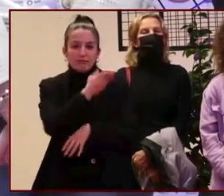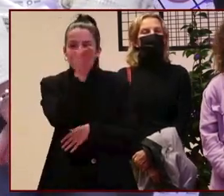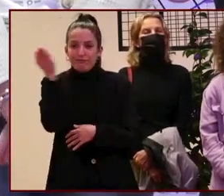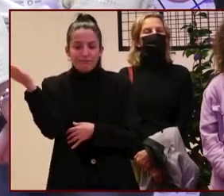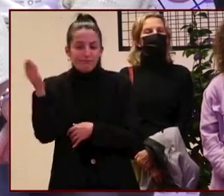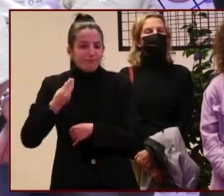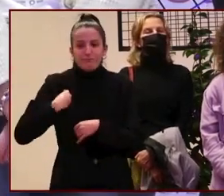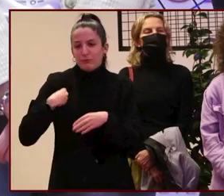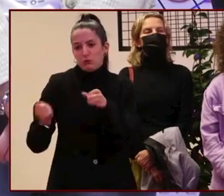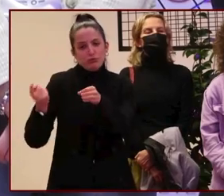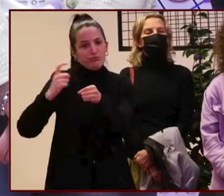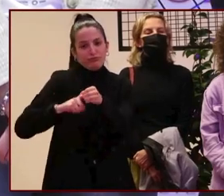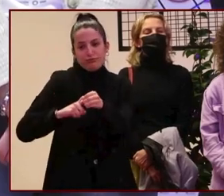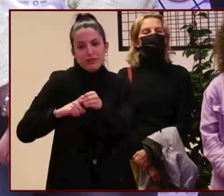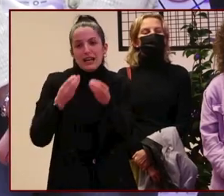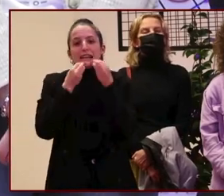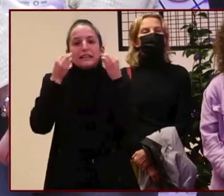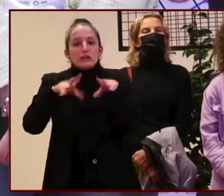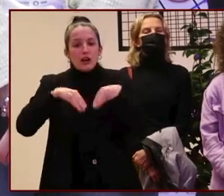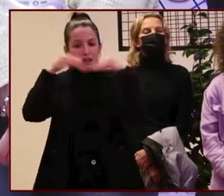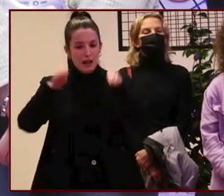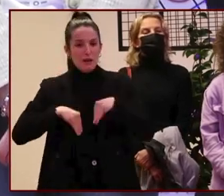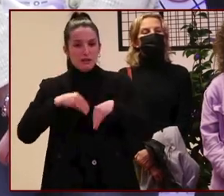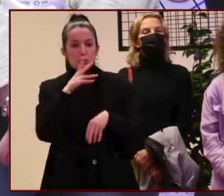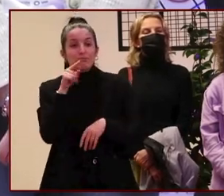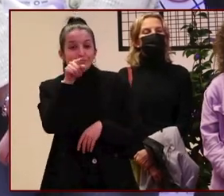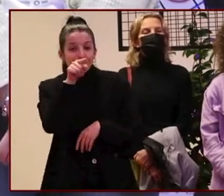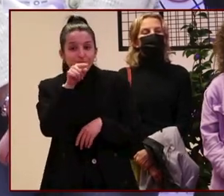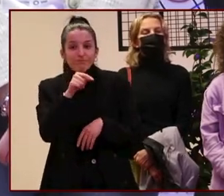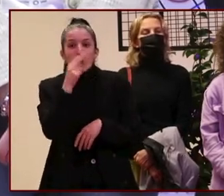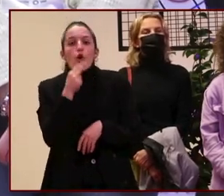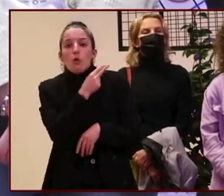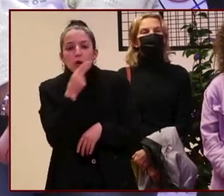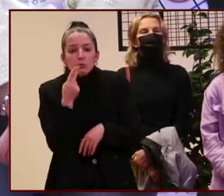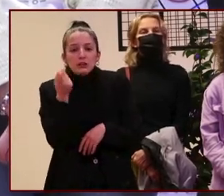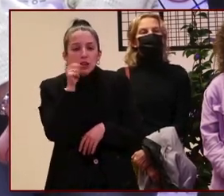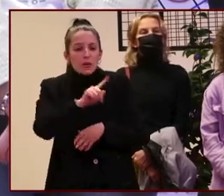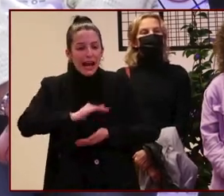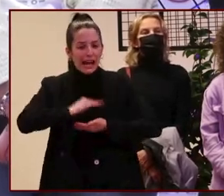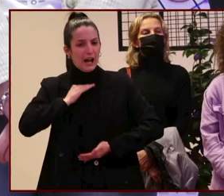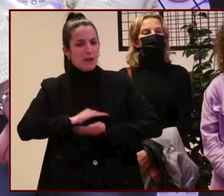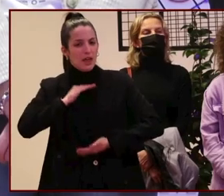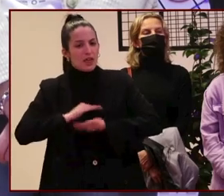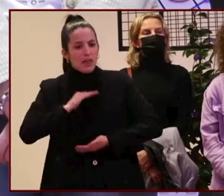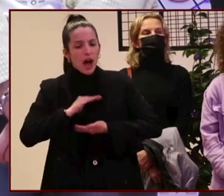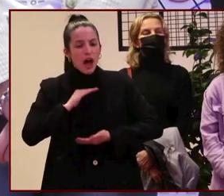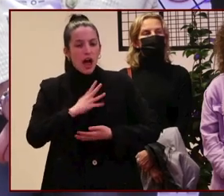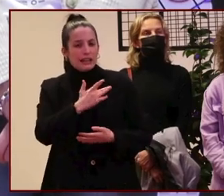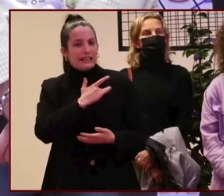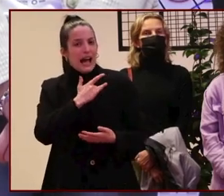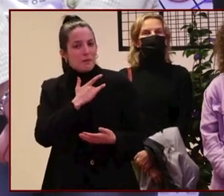manta que coté un compromiso con esa capacidad de amar si las mujeres nos gusta